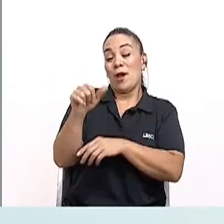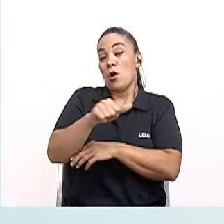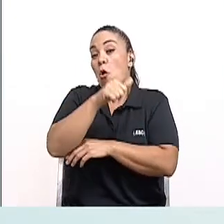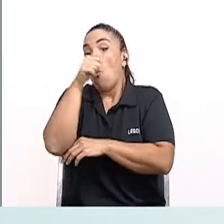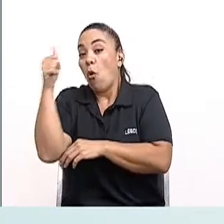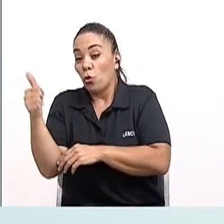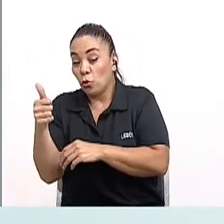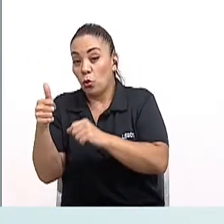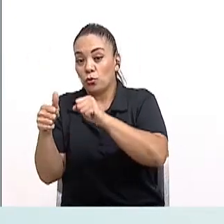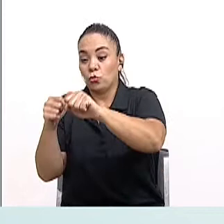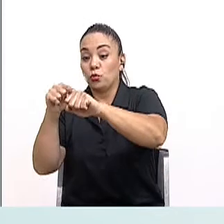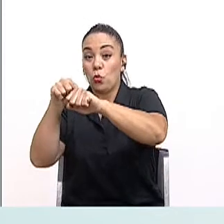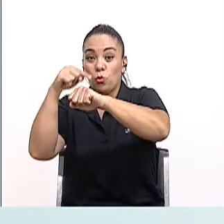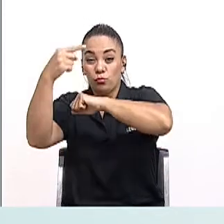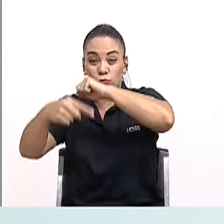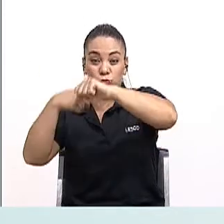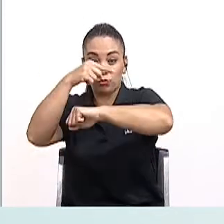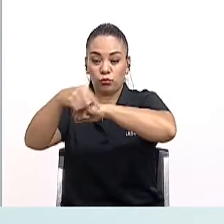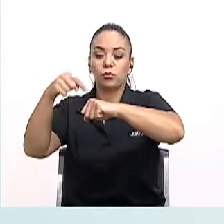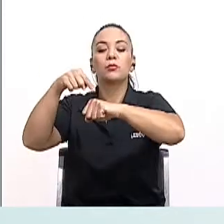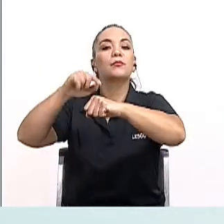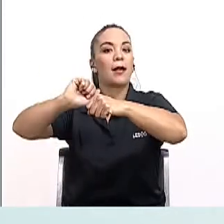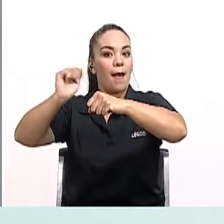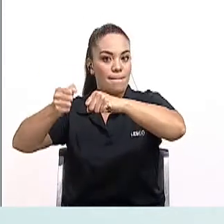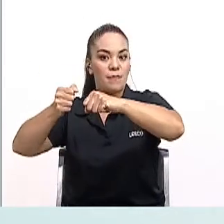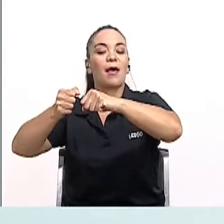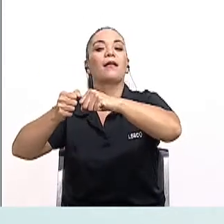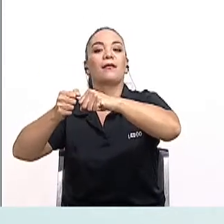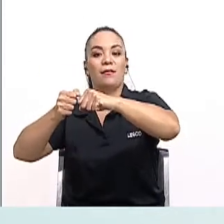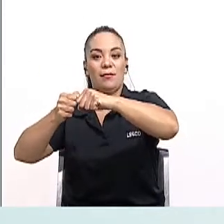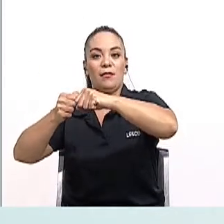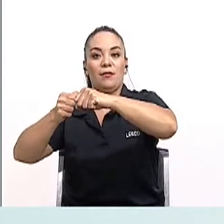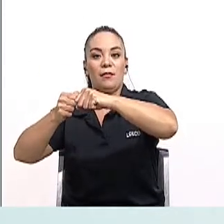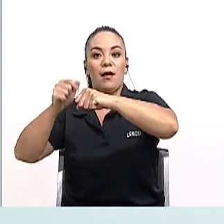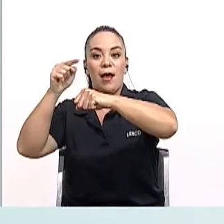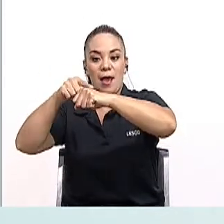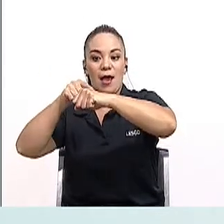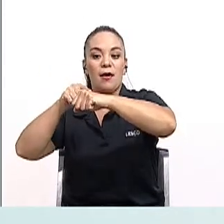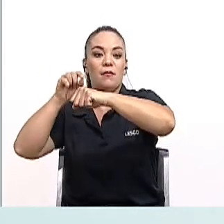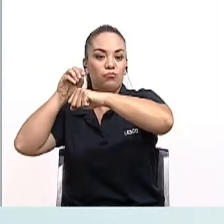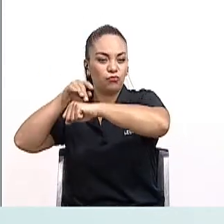radiactivos o núcleos inestables que sí cambian y de ahí es donde proviene la